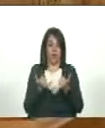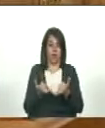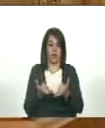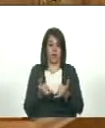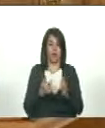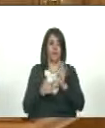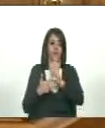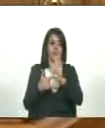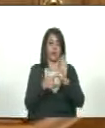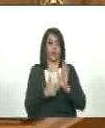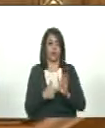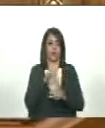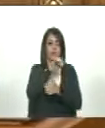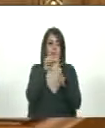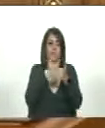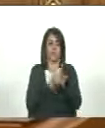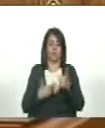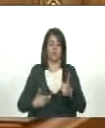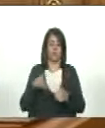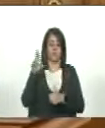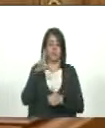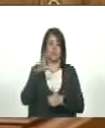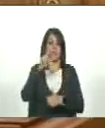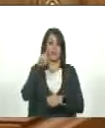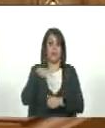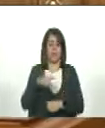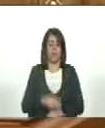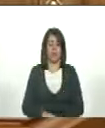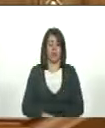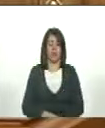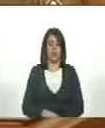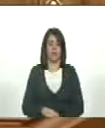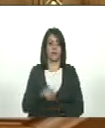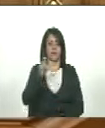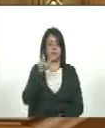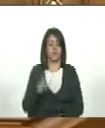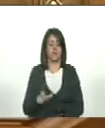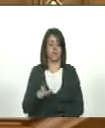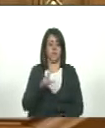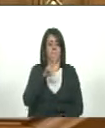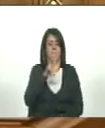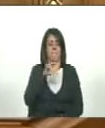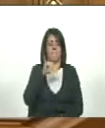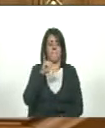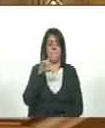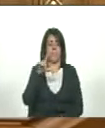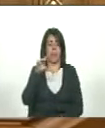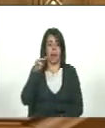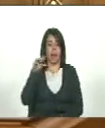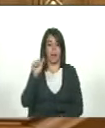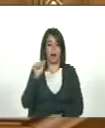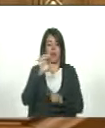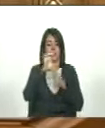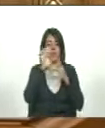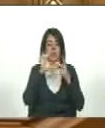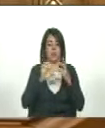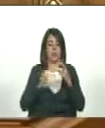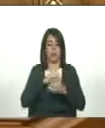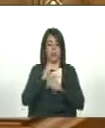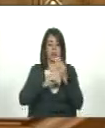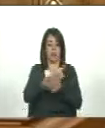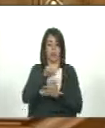sido presentada por la Vicepresidenta de la República y que también el compañero Bielma Mora ha dado los elementos